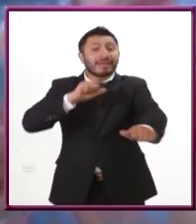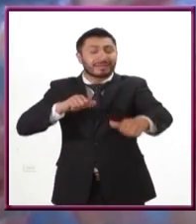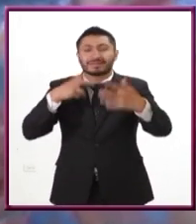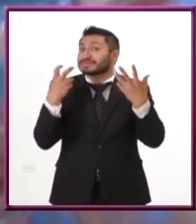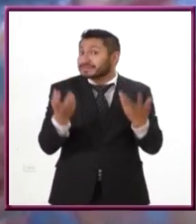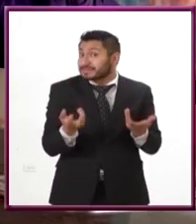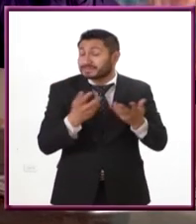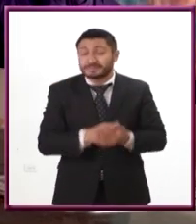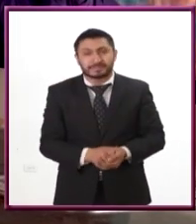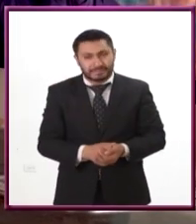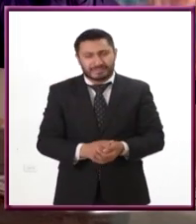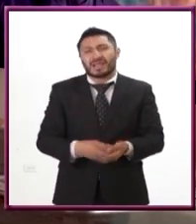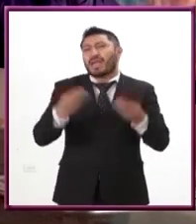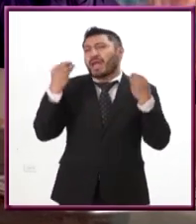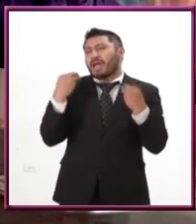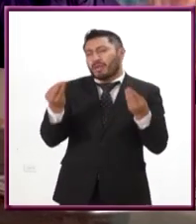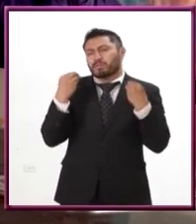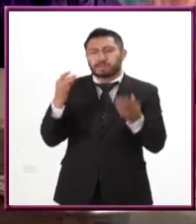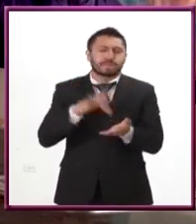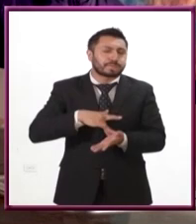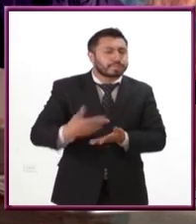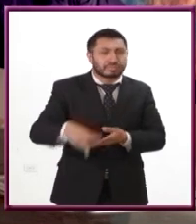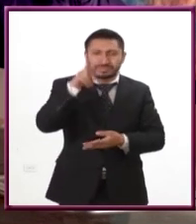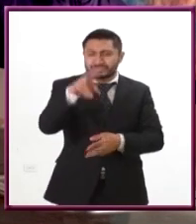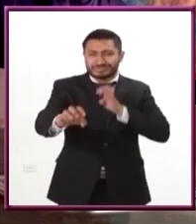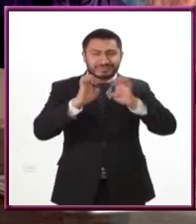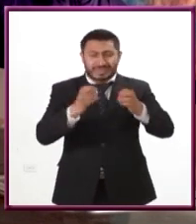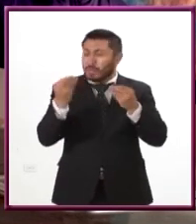empatía sobre todo. Gerardo, no sabes cuánto te